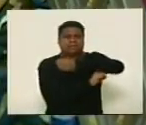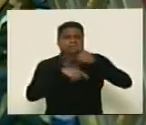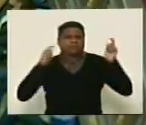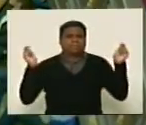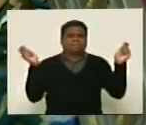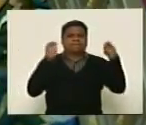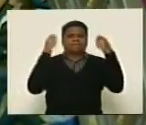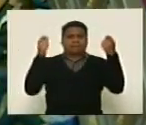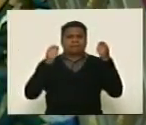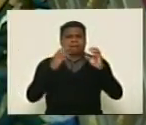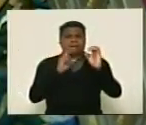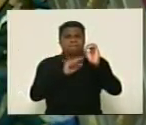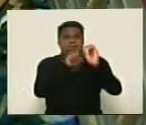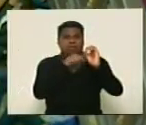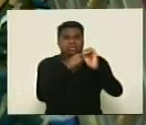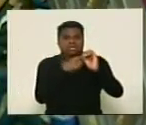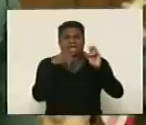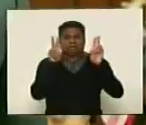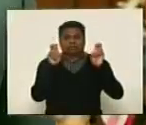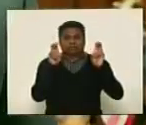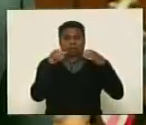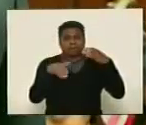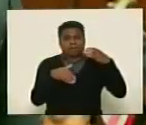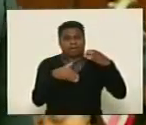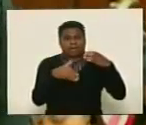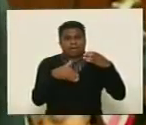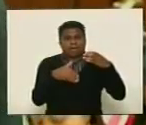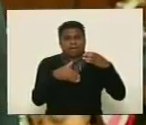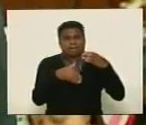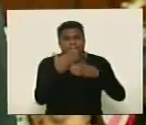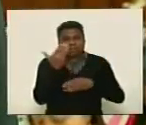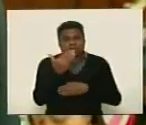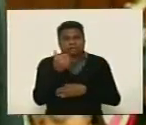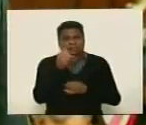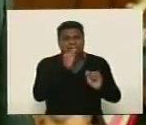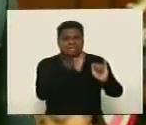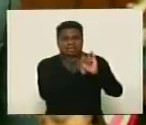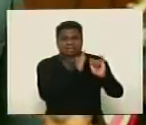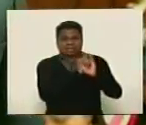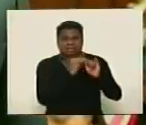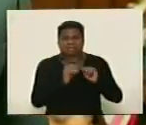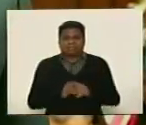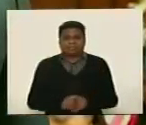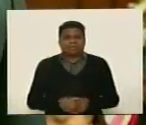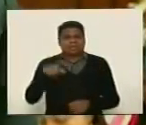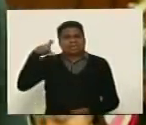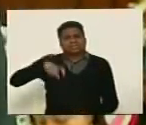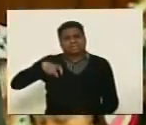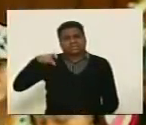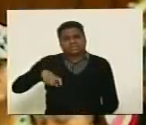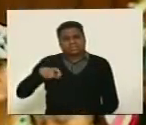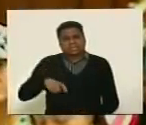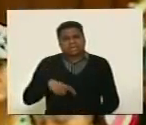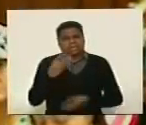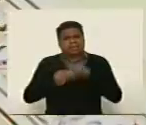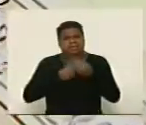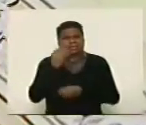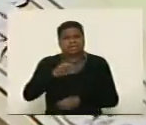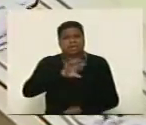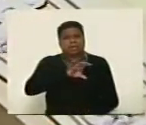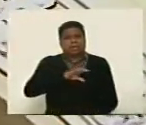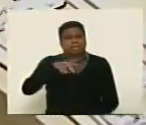del Petro. La preventa del Petro como una necesidad para preservar la vida, una necesidad para ser un país libre